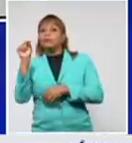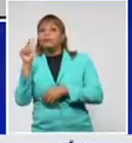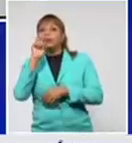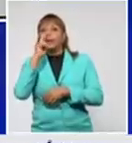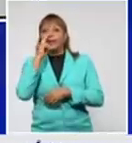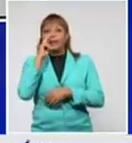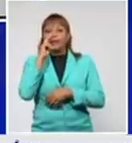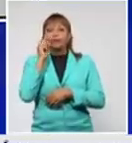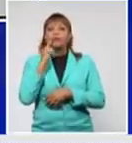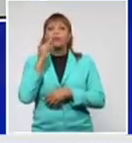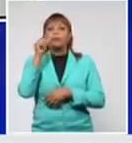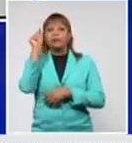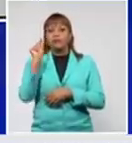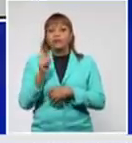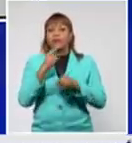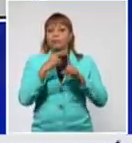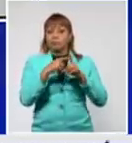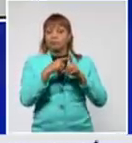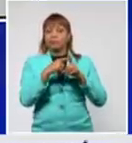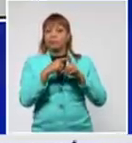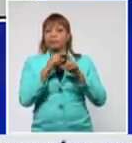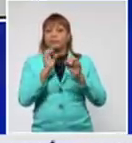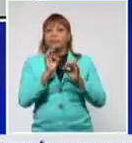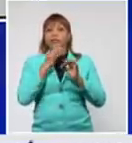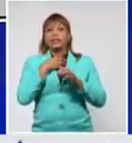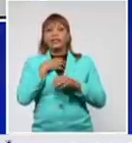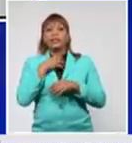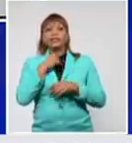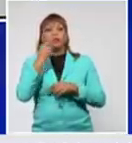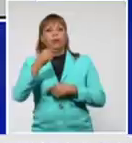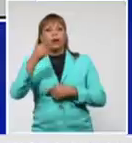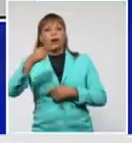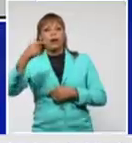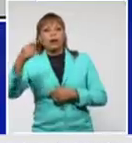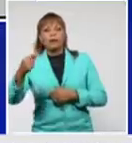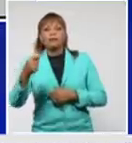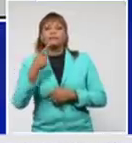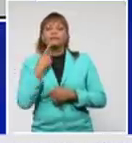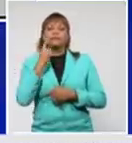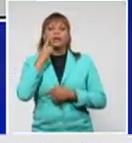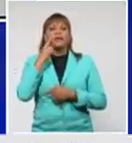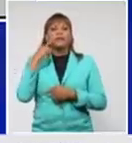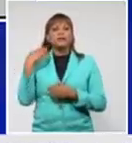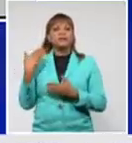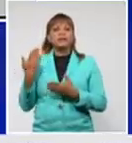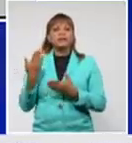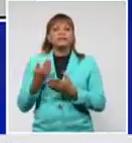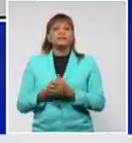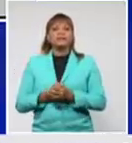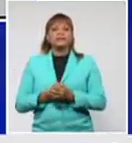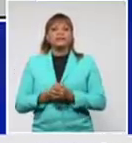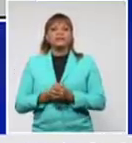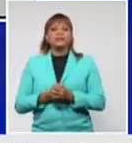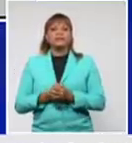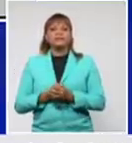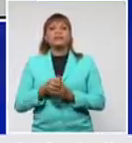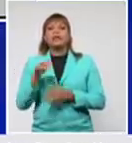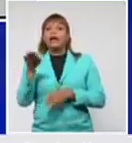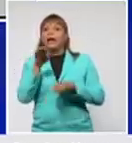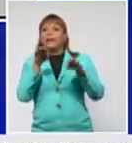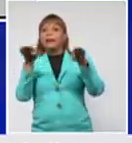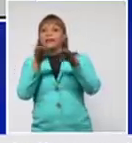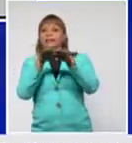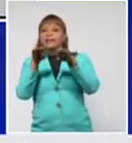de activos que vamos teniendo cada día y que ustedes ven que ha como que mantenido una meseta